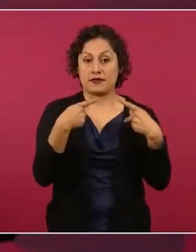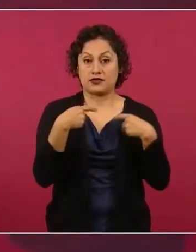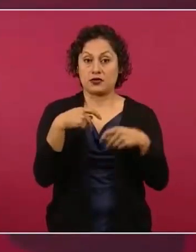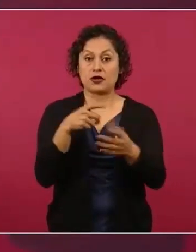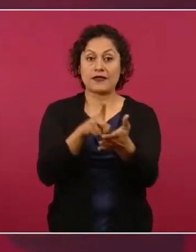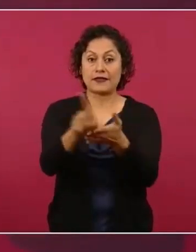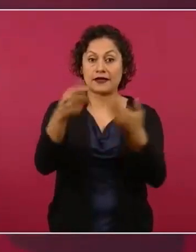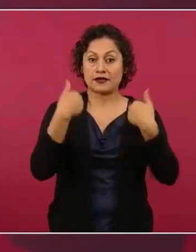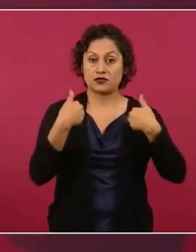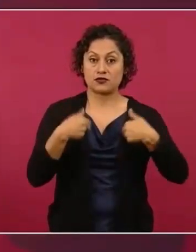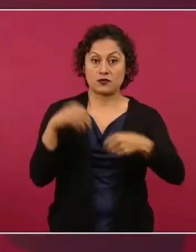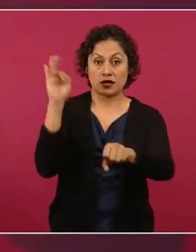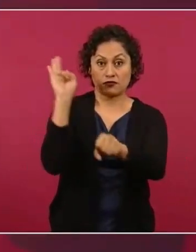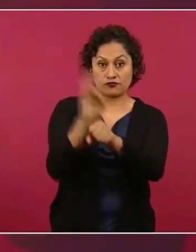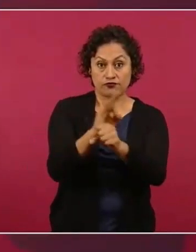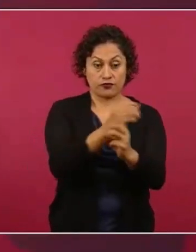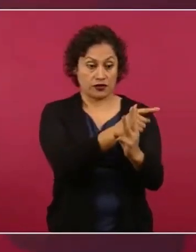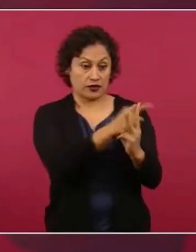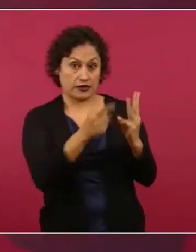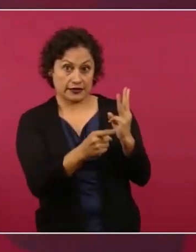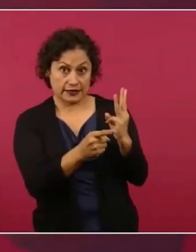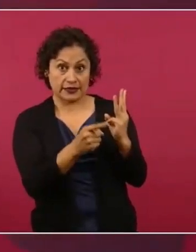No. Para el espionaje, para haber sido espiados,